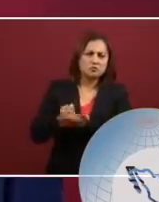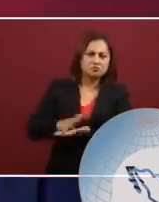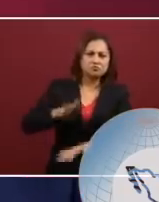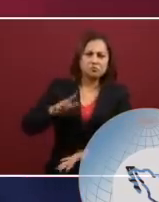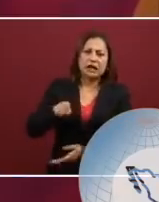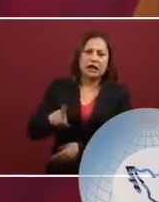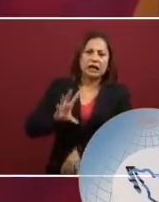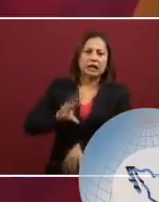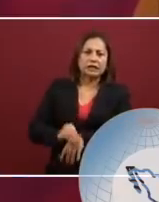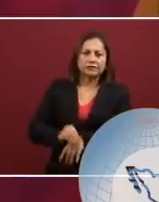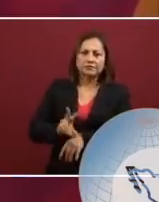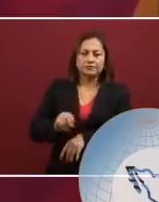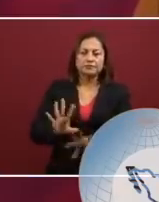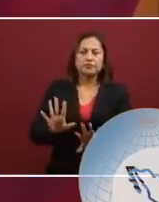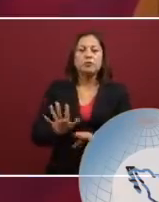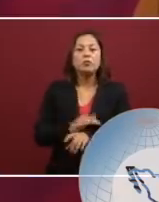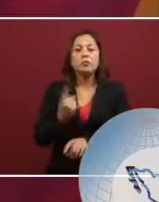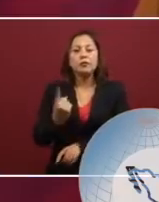porque se ha abusado